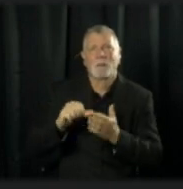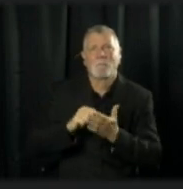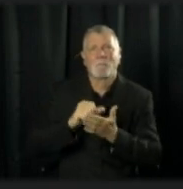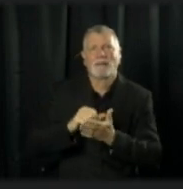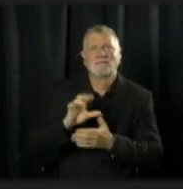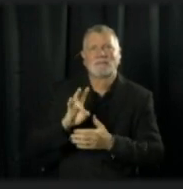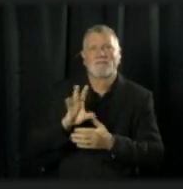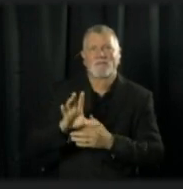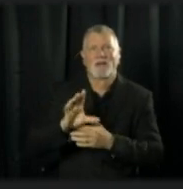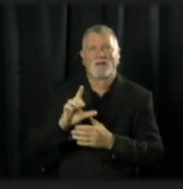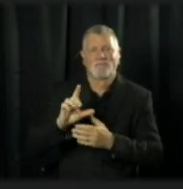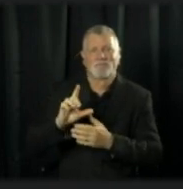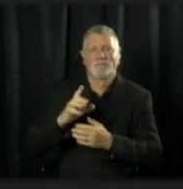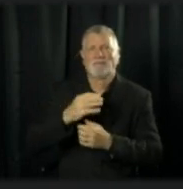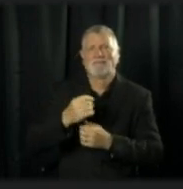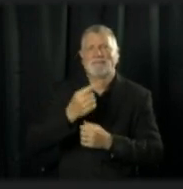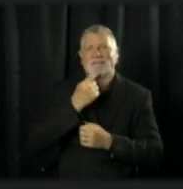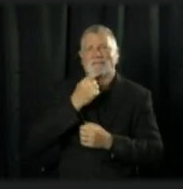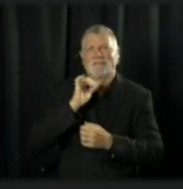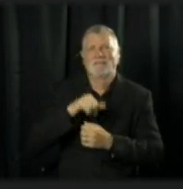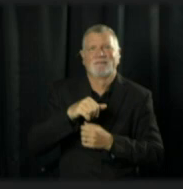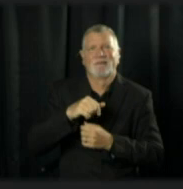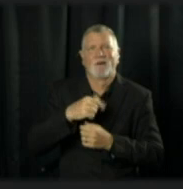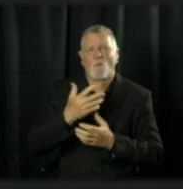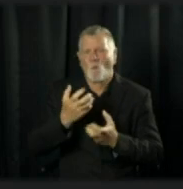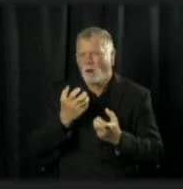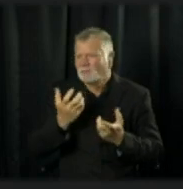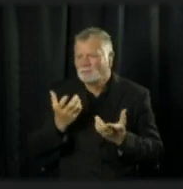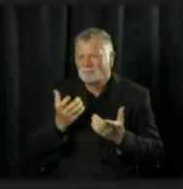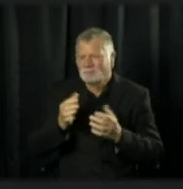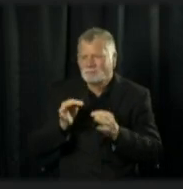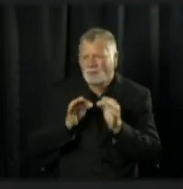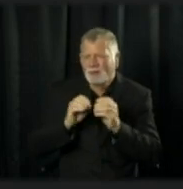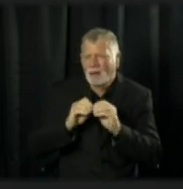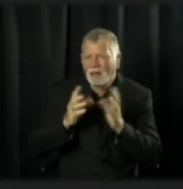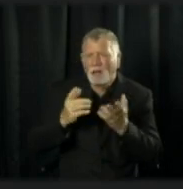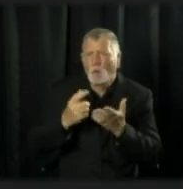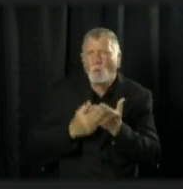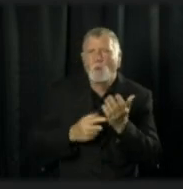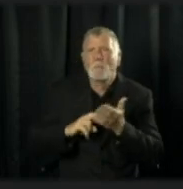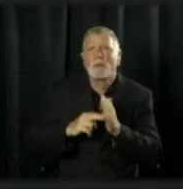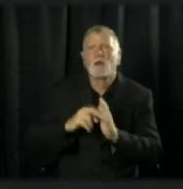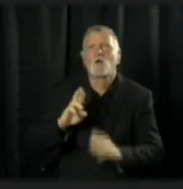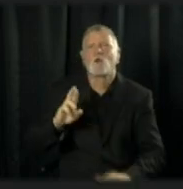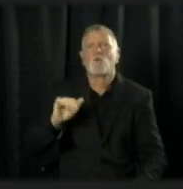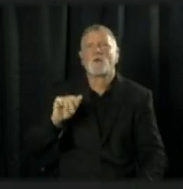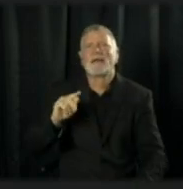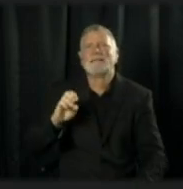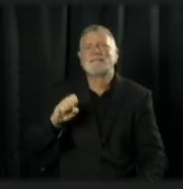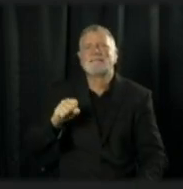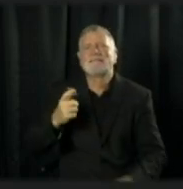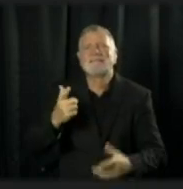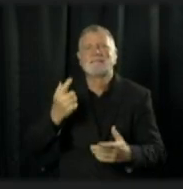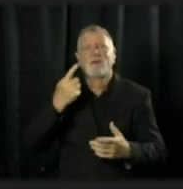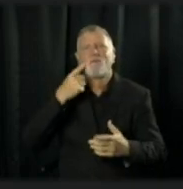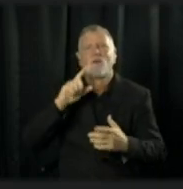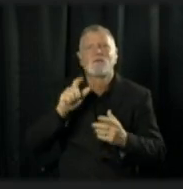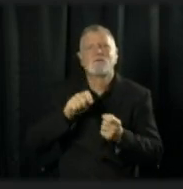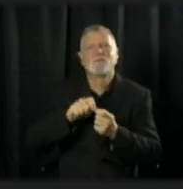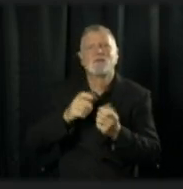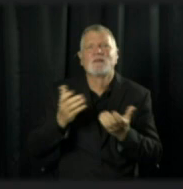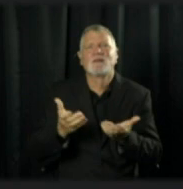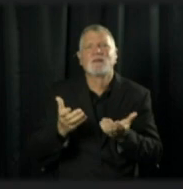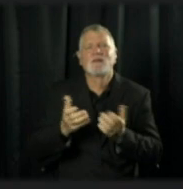la página 75 del borrador y quería una clarificación sobre las tasas.